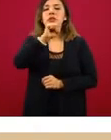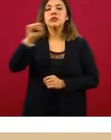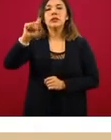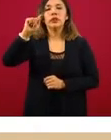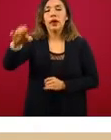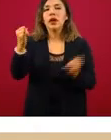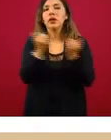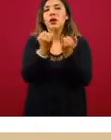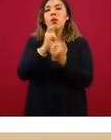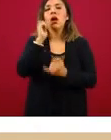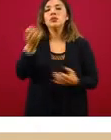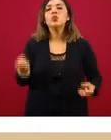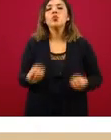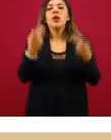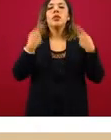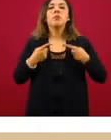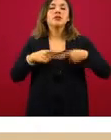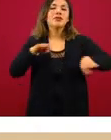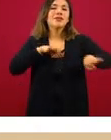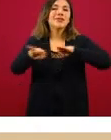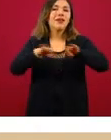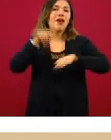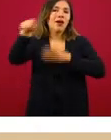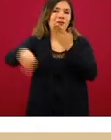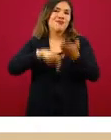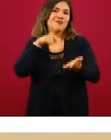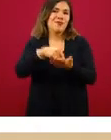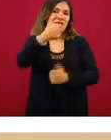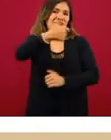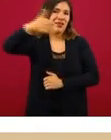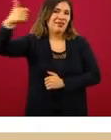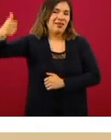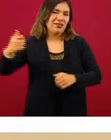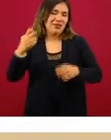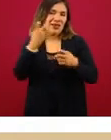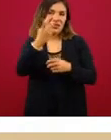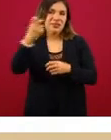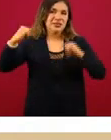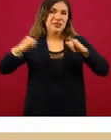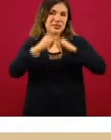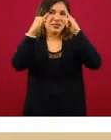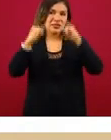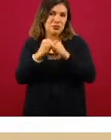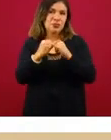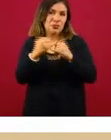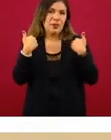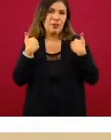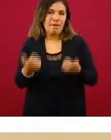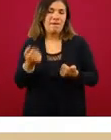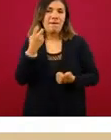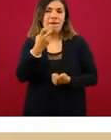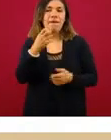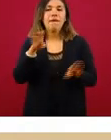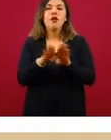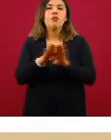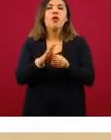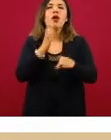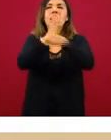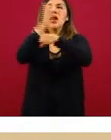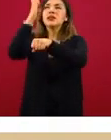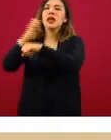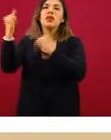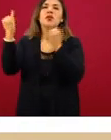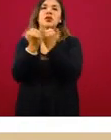también con la cantidad de profesionales de la salud que laboran en cada una de estas instituciones, ¿no? Si lo viéramos un poco como lo vemos en los estados con